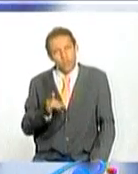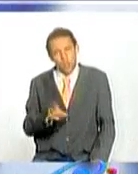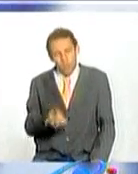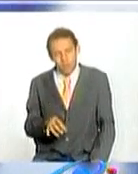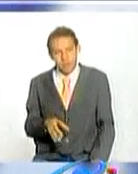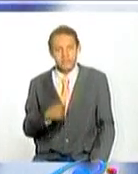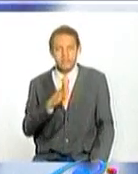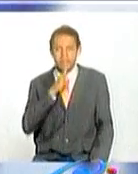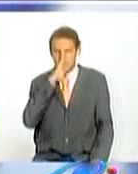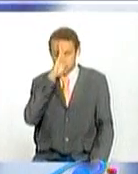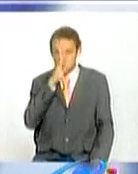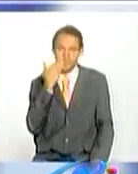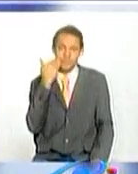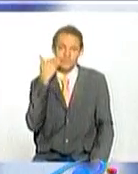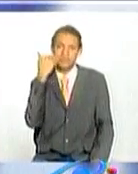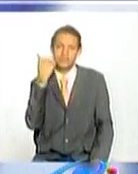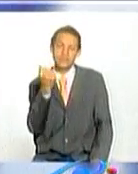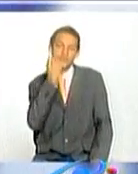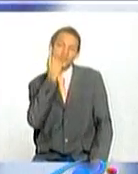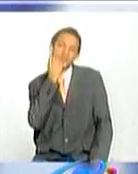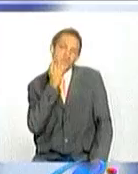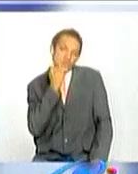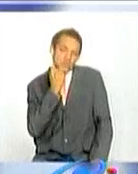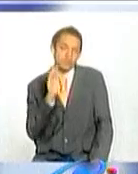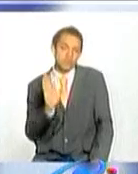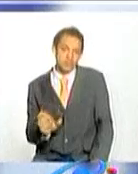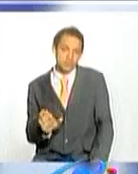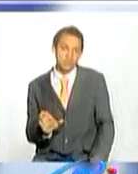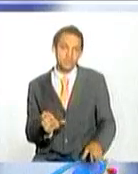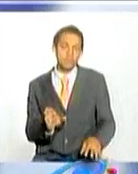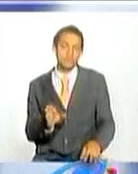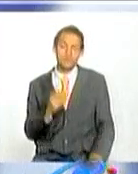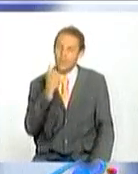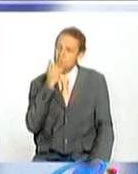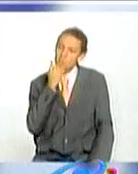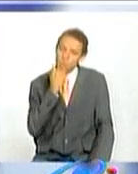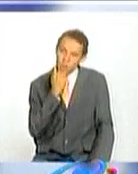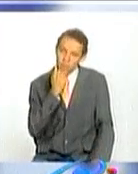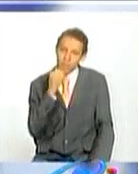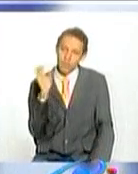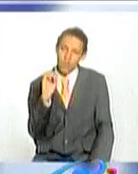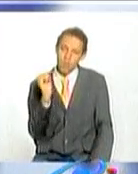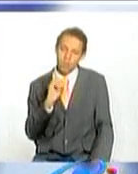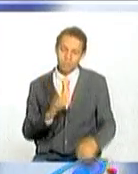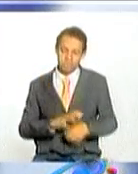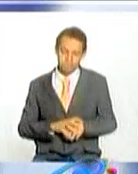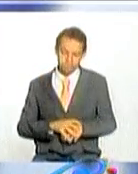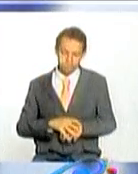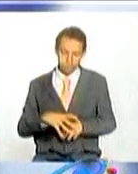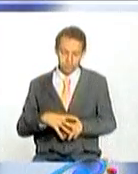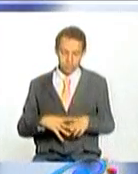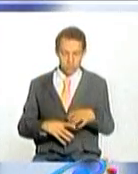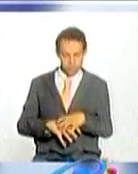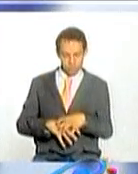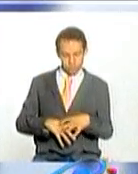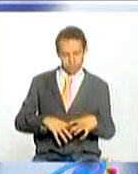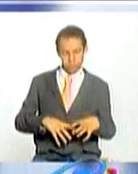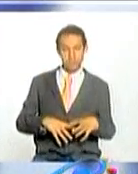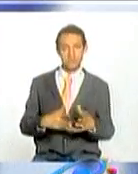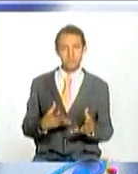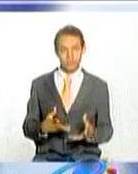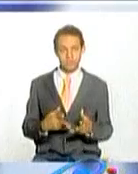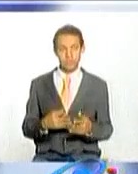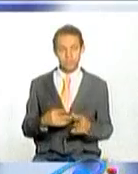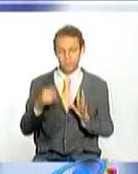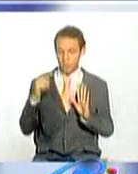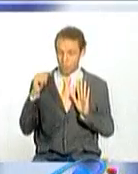mayoría de los dolores pélvicos son producidos por inflamaciones. En la ecografía podemos ver en el